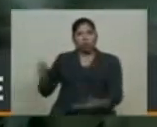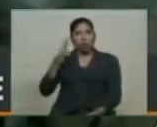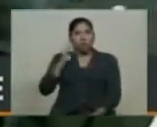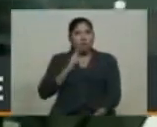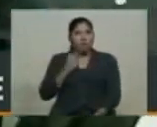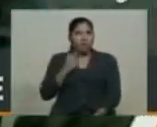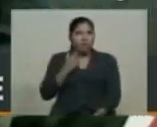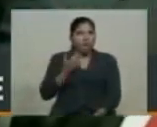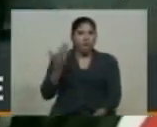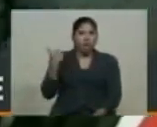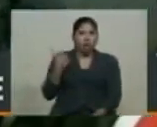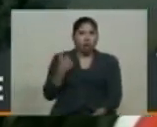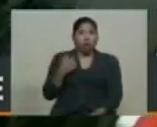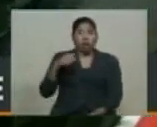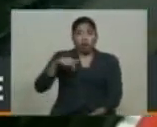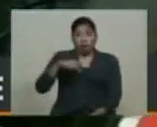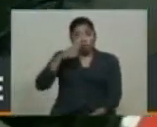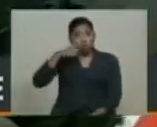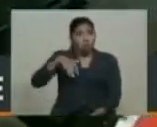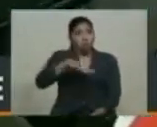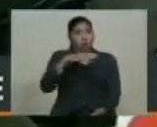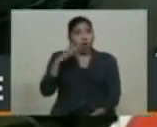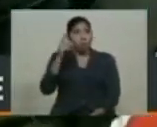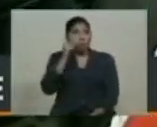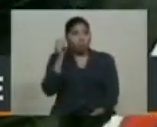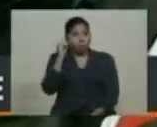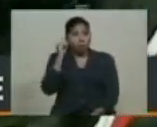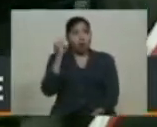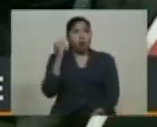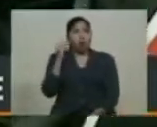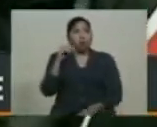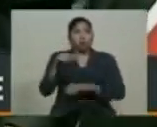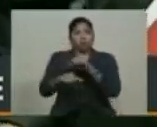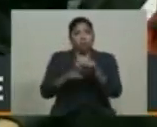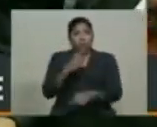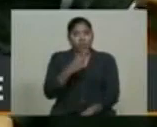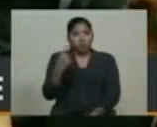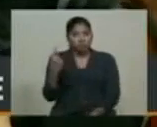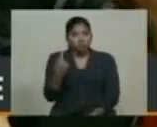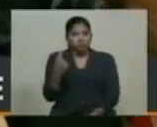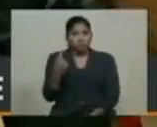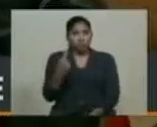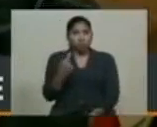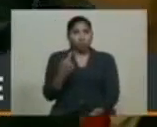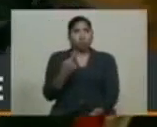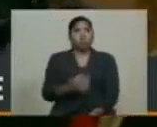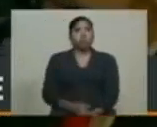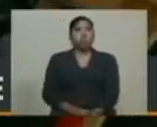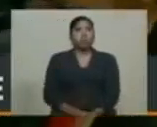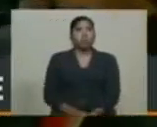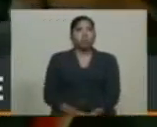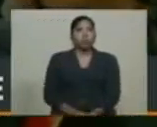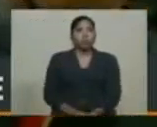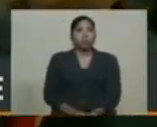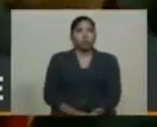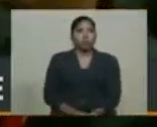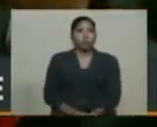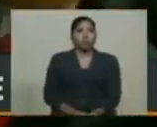mujeres y hombres del siglo XXI, el acta de la independencia y la realidad que expresan aquellas